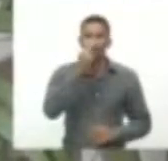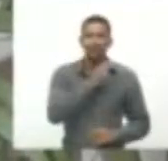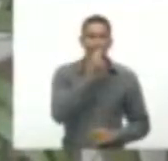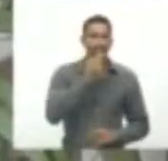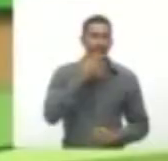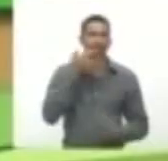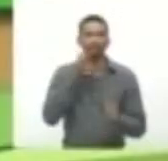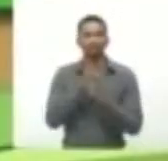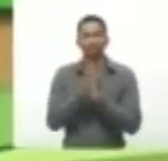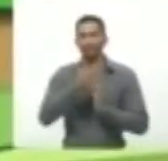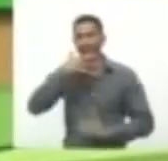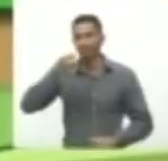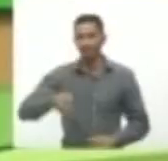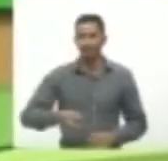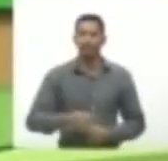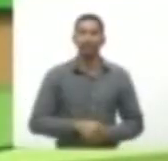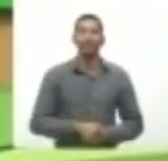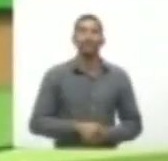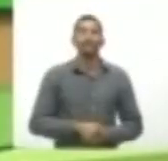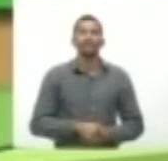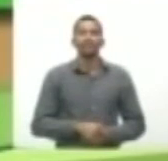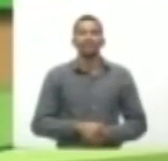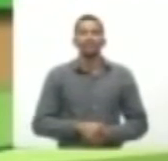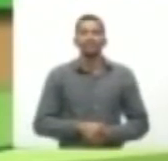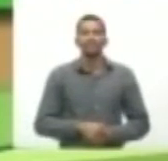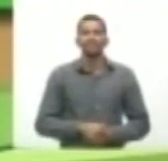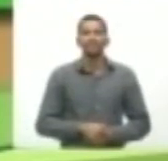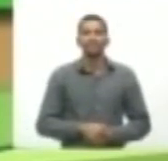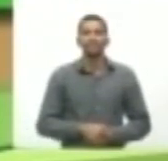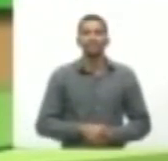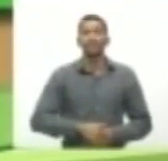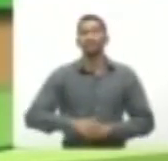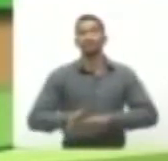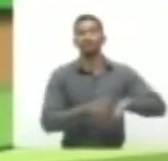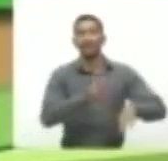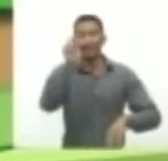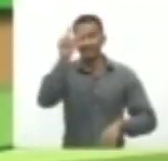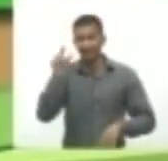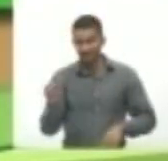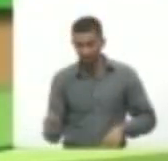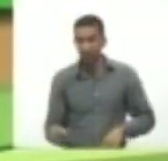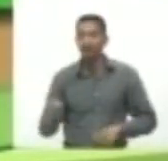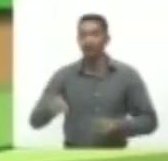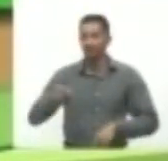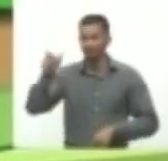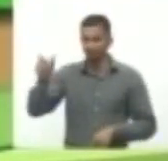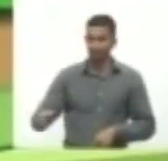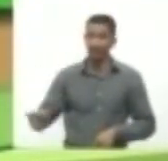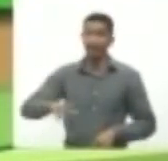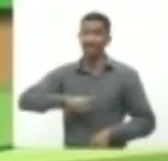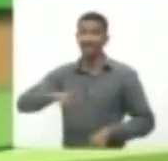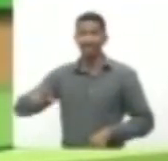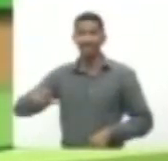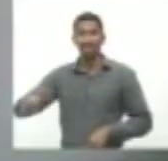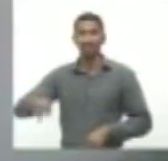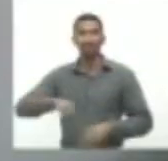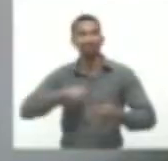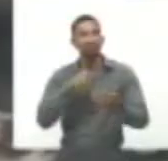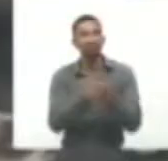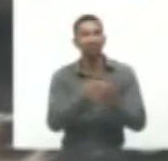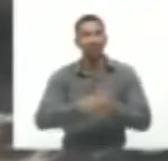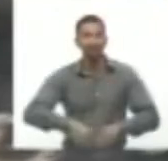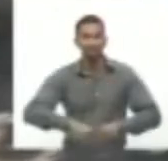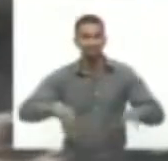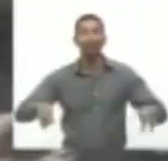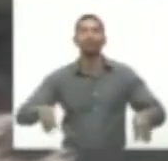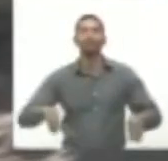verdad. Y en Caracolito Cesar asesinan a un líder del programa de restitución de tierras. Aquí está todo el informe en las noticias. Este